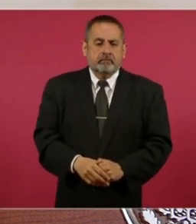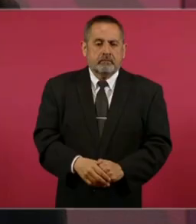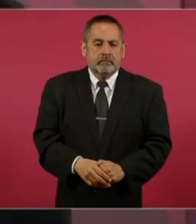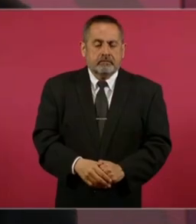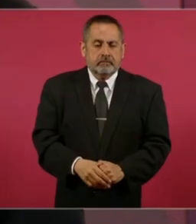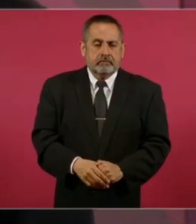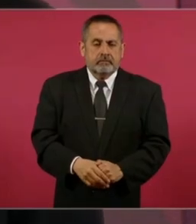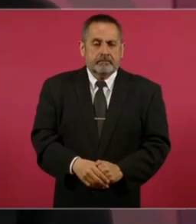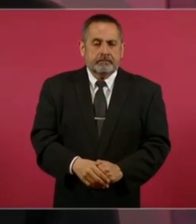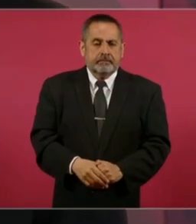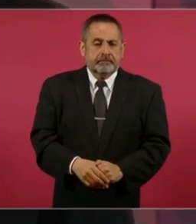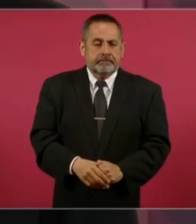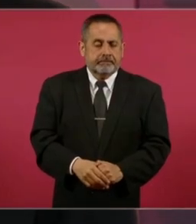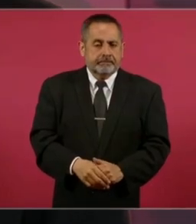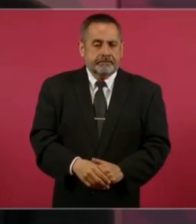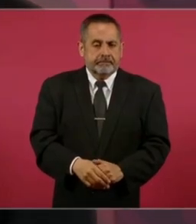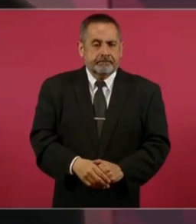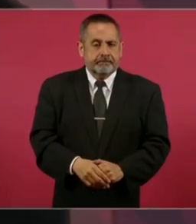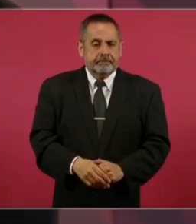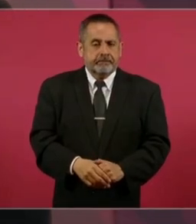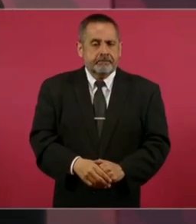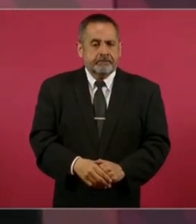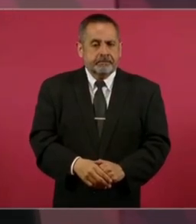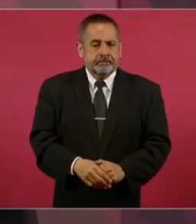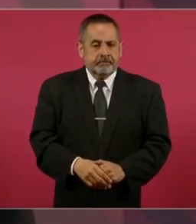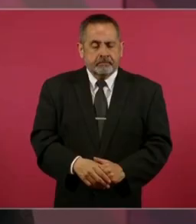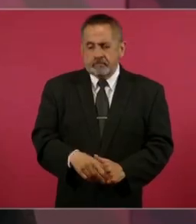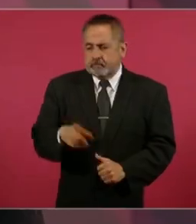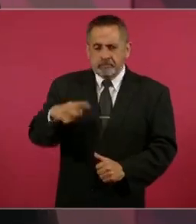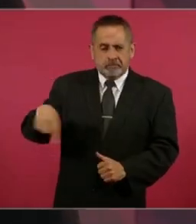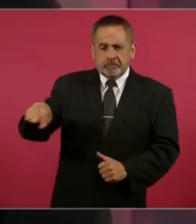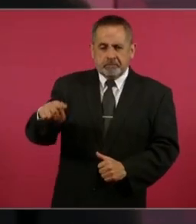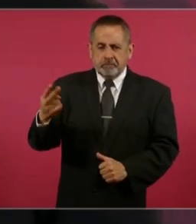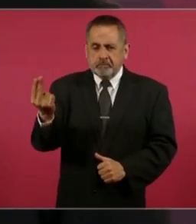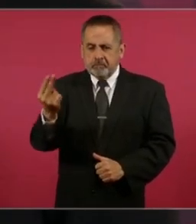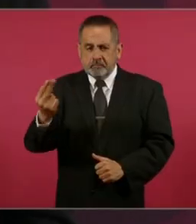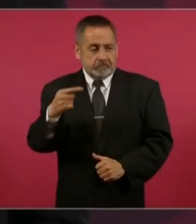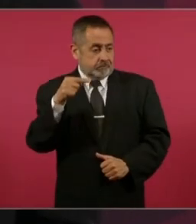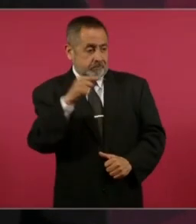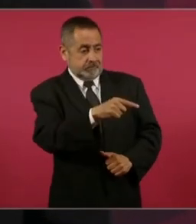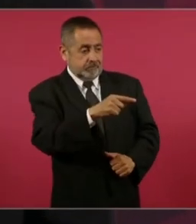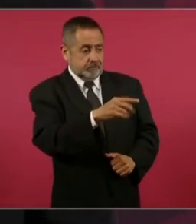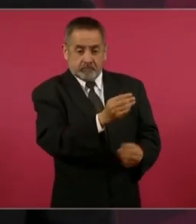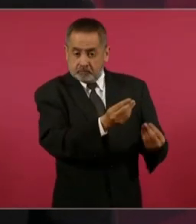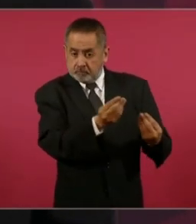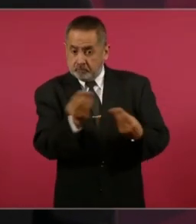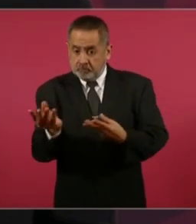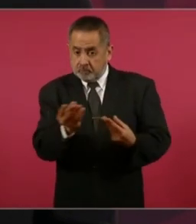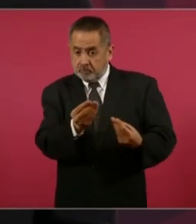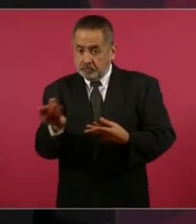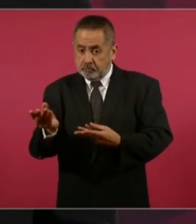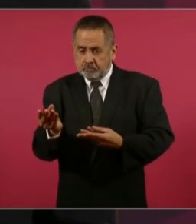que no necesitan a estos